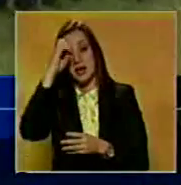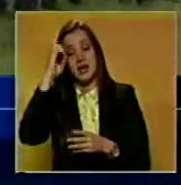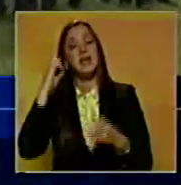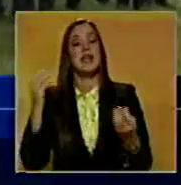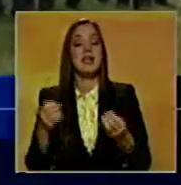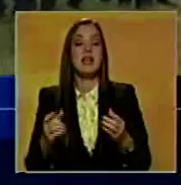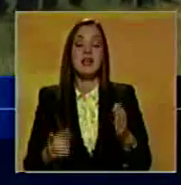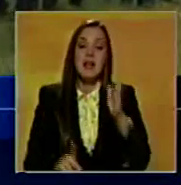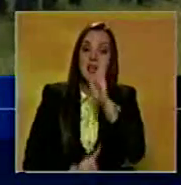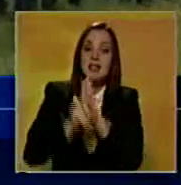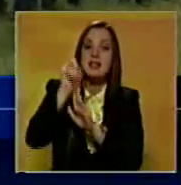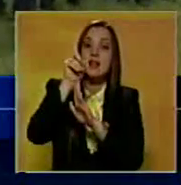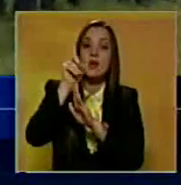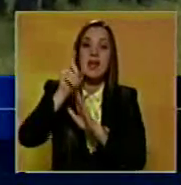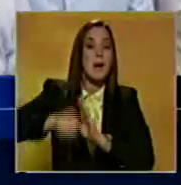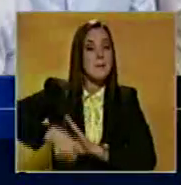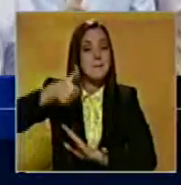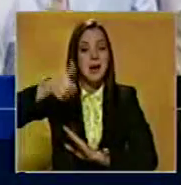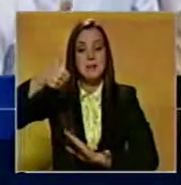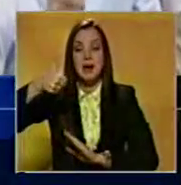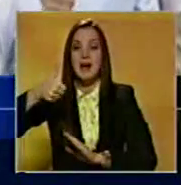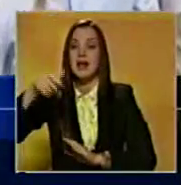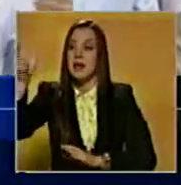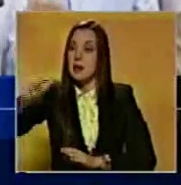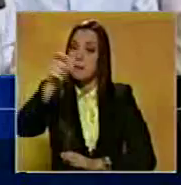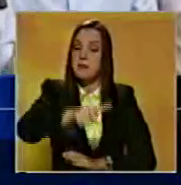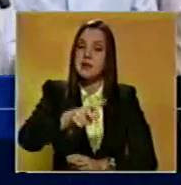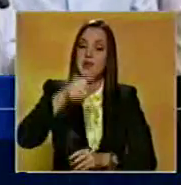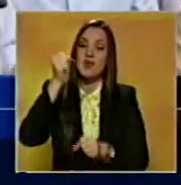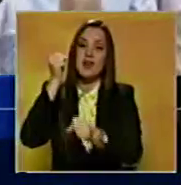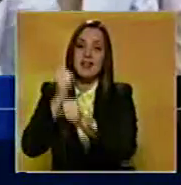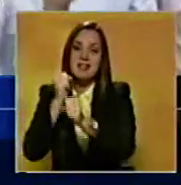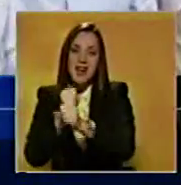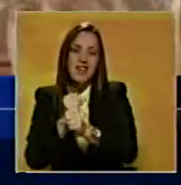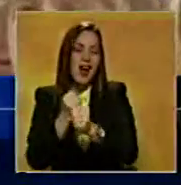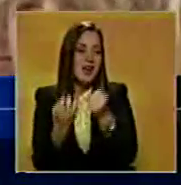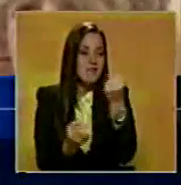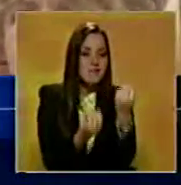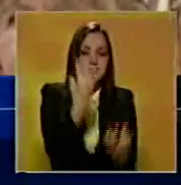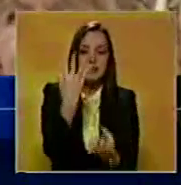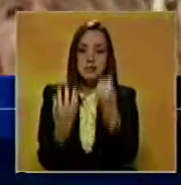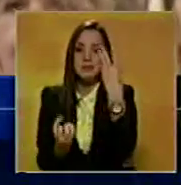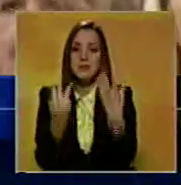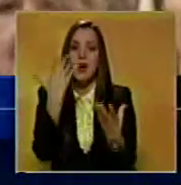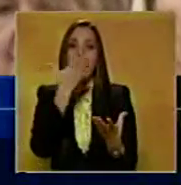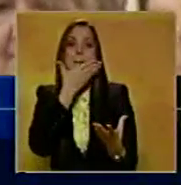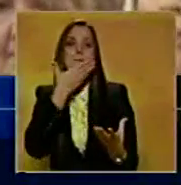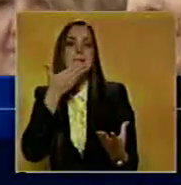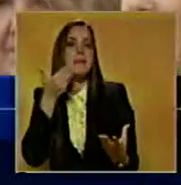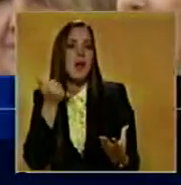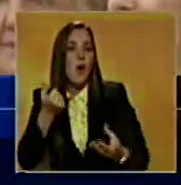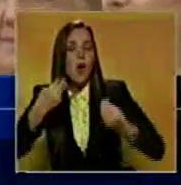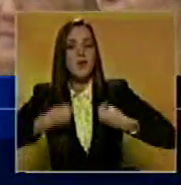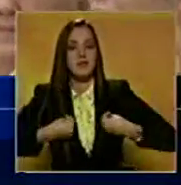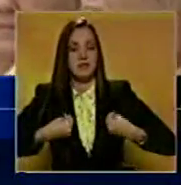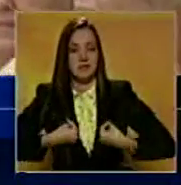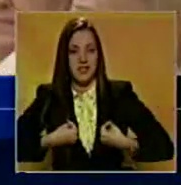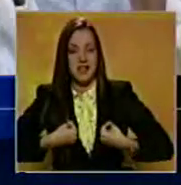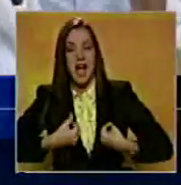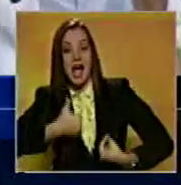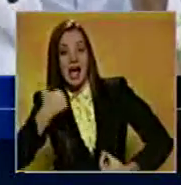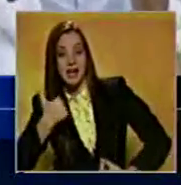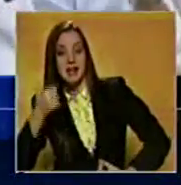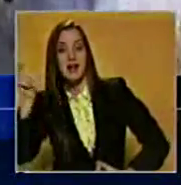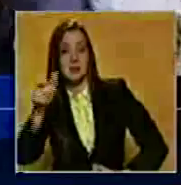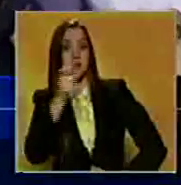es generar oportunidades para aquellos que no las tienen y mejorarles la situación a aquellos que